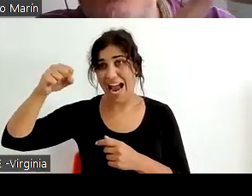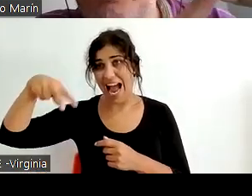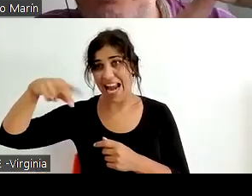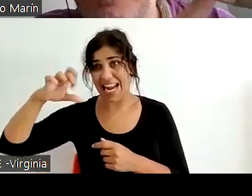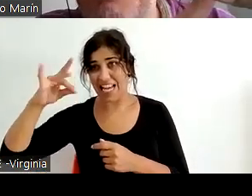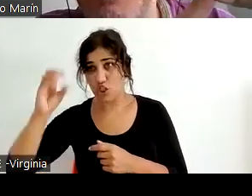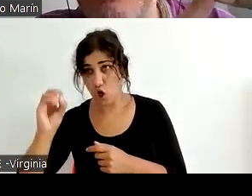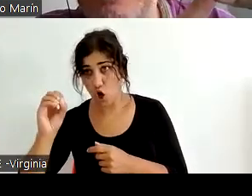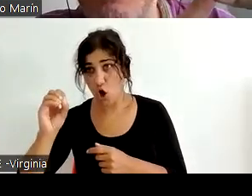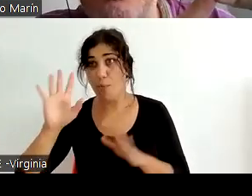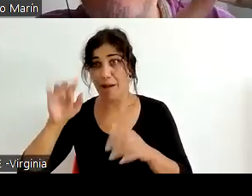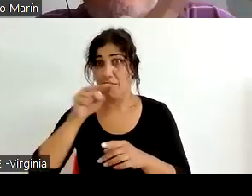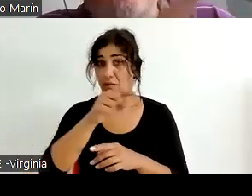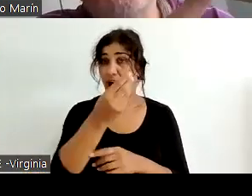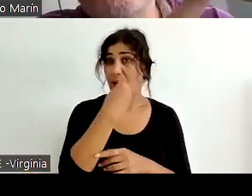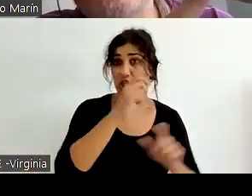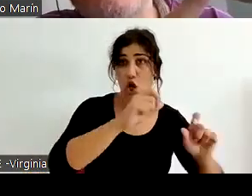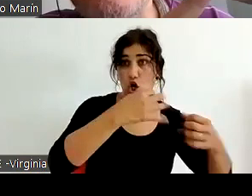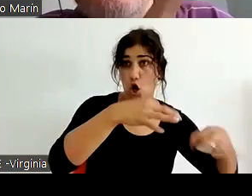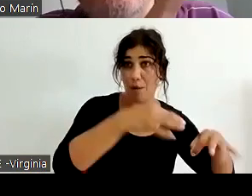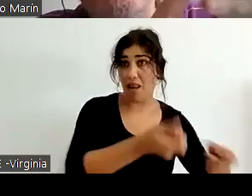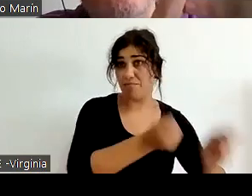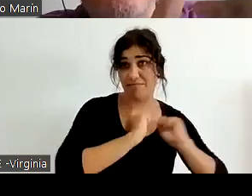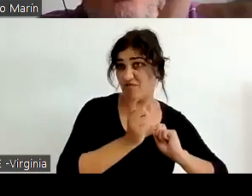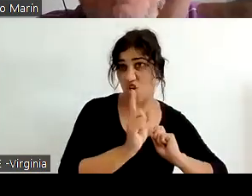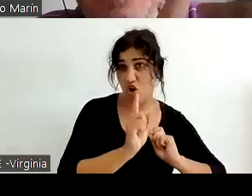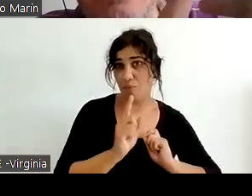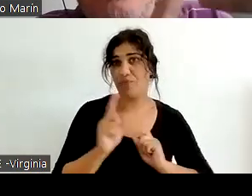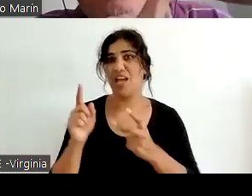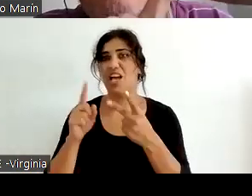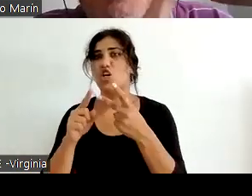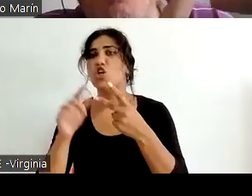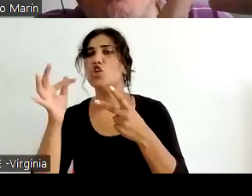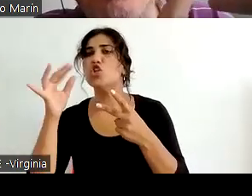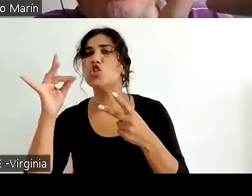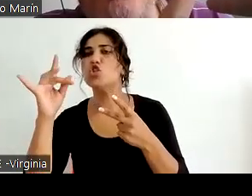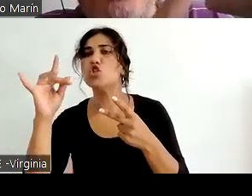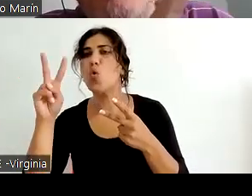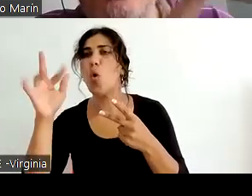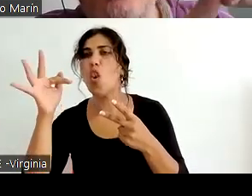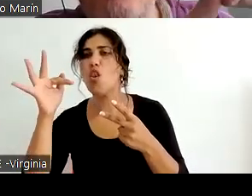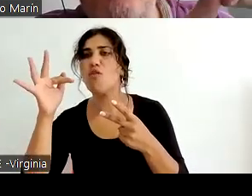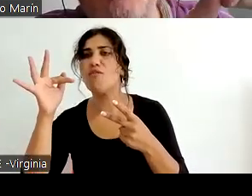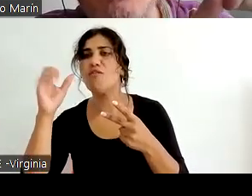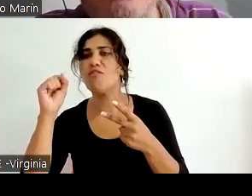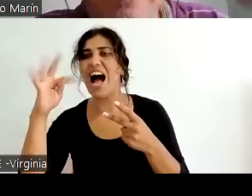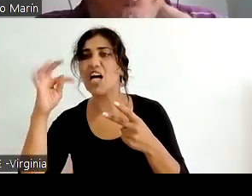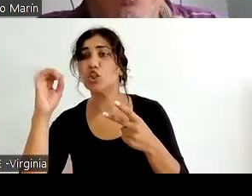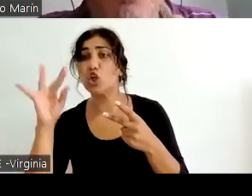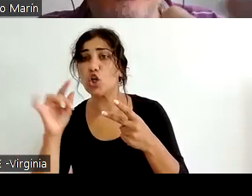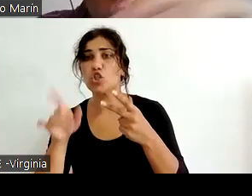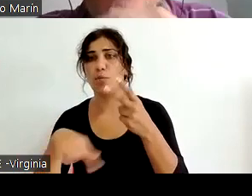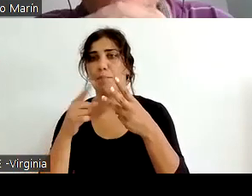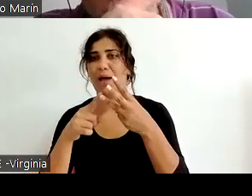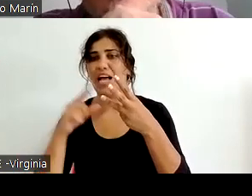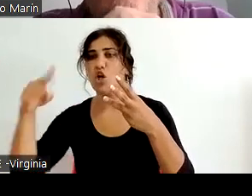no los podemos obtener a partir de la alimentación, que son el sulfato de condroitina y el sulfato de glucosamina. Sabéis que tanto la condroitina como la glucosamina, en forma